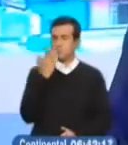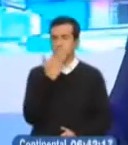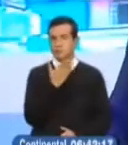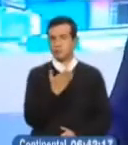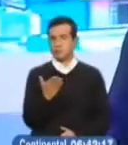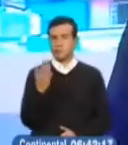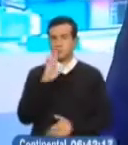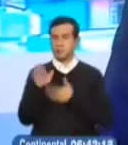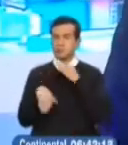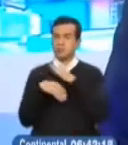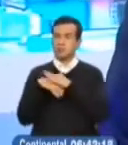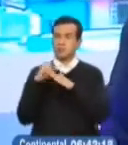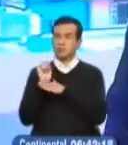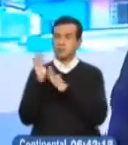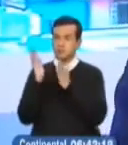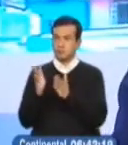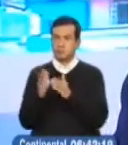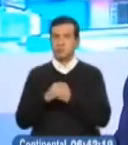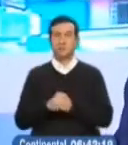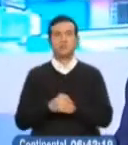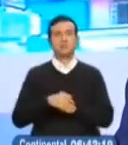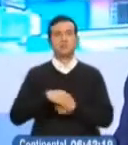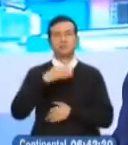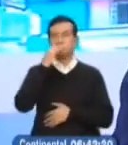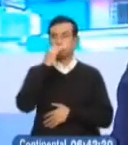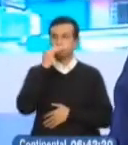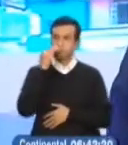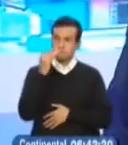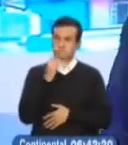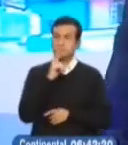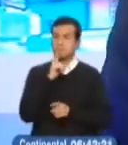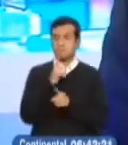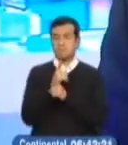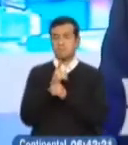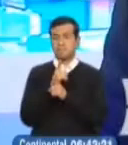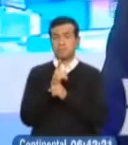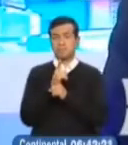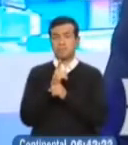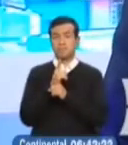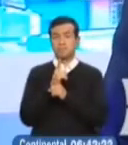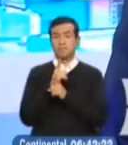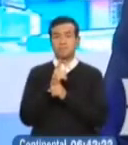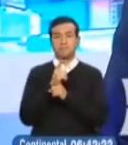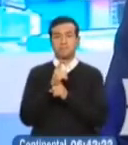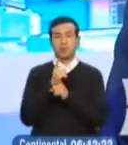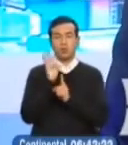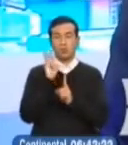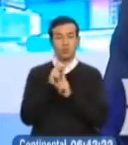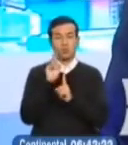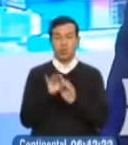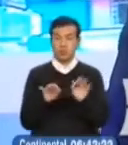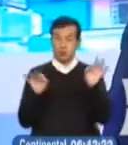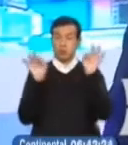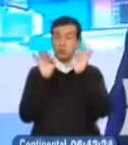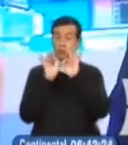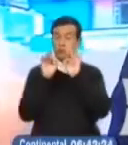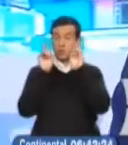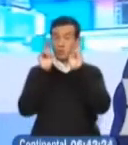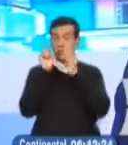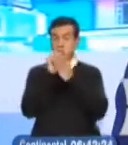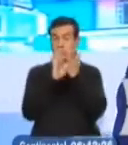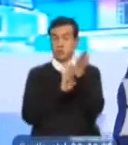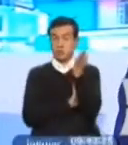los ecuatorianos. Efectivamente, uno de los importantes incentivos, aspectos que cubre